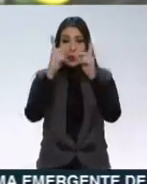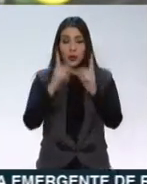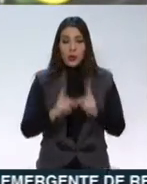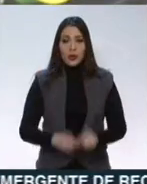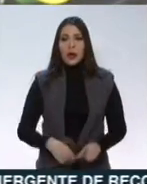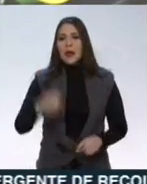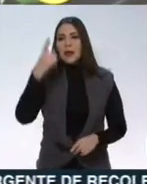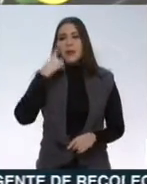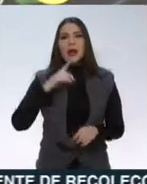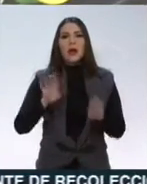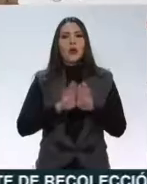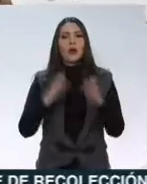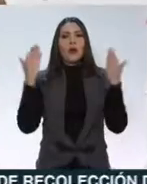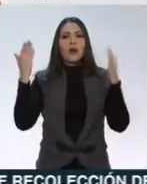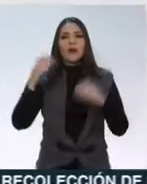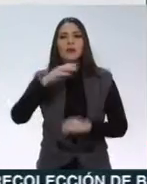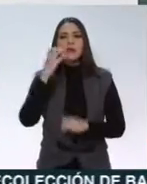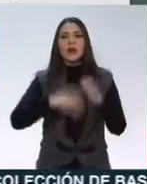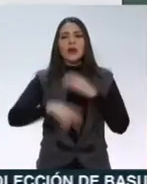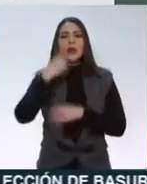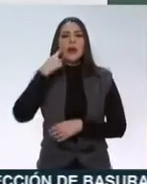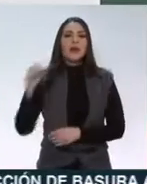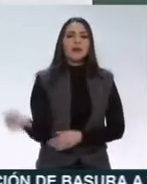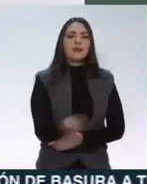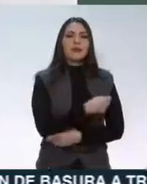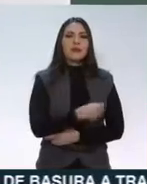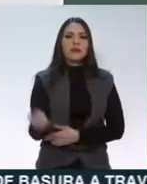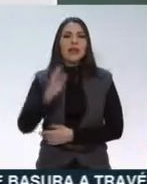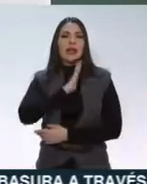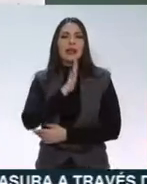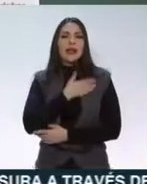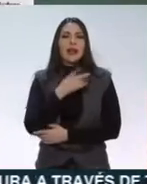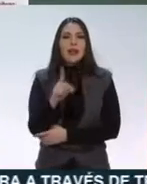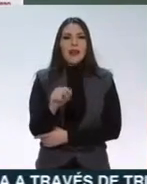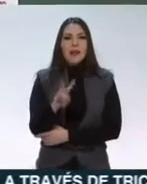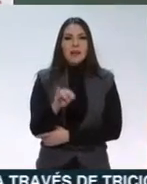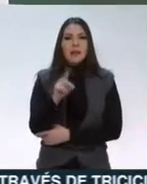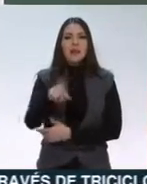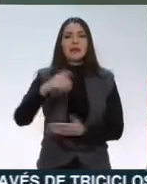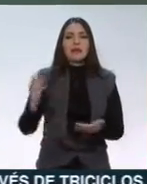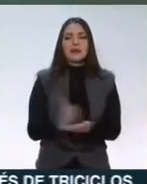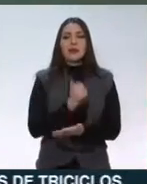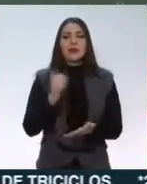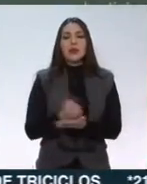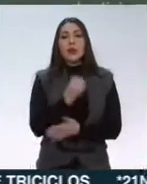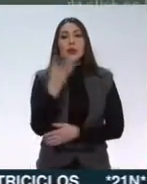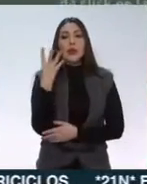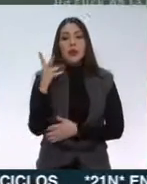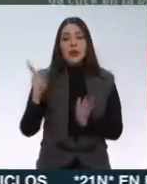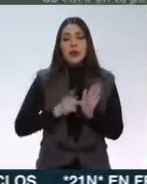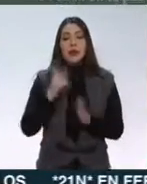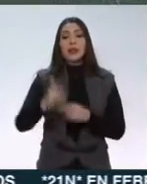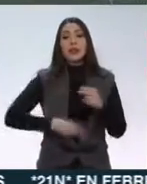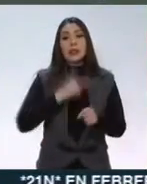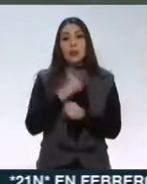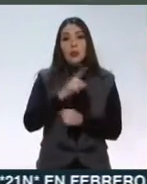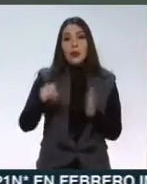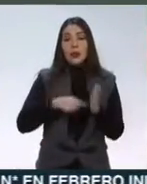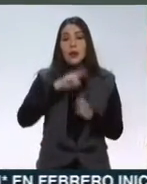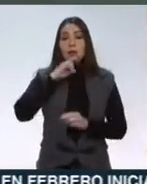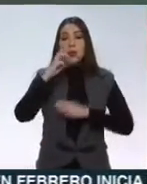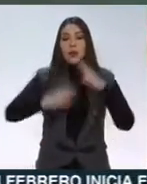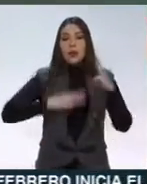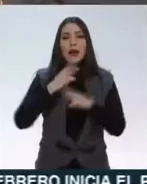despedida internacional para el tenista español David Ferrer, quien ha ganado en 4 ocasiones el certamen. El número 2 del mundo, Rafael Nadal, volverá a